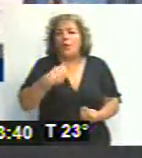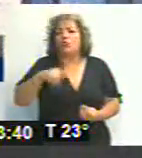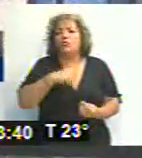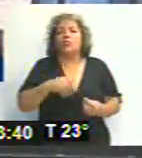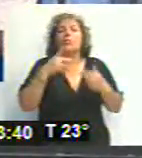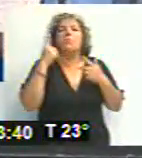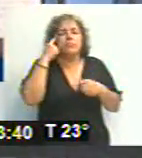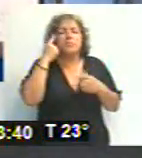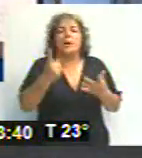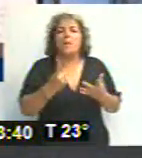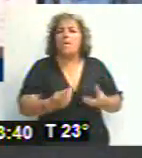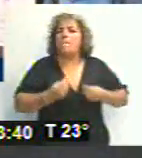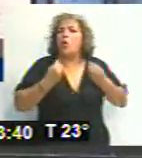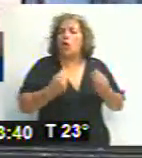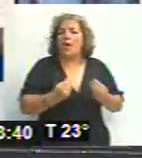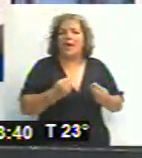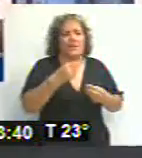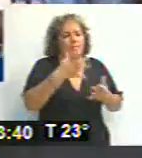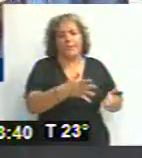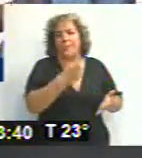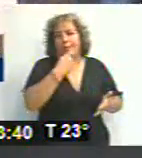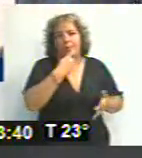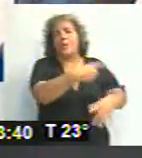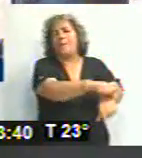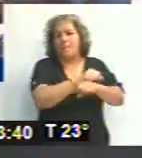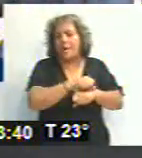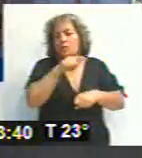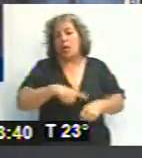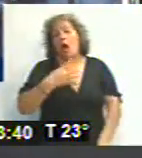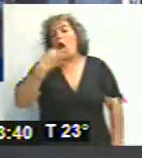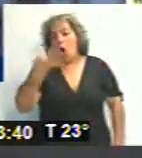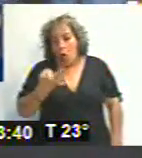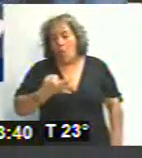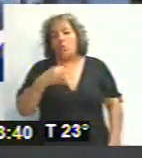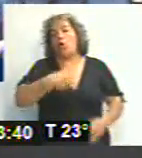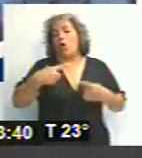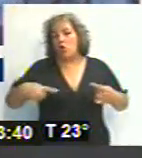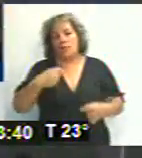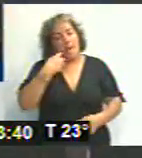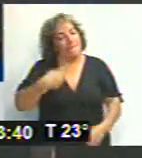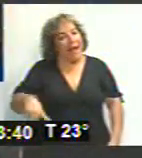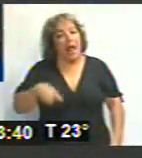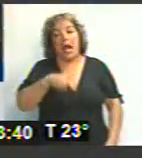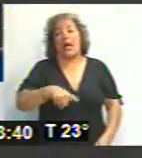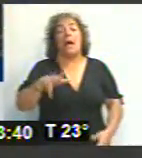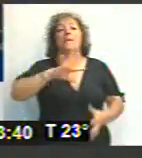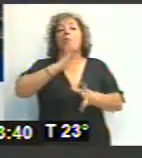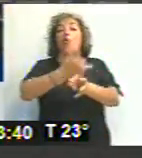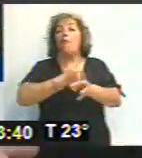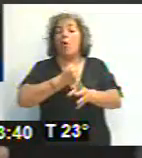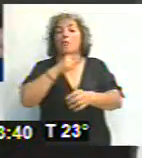hecho de que por más que él esté interno acá, porque obviamente él hizo algo malo, ¿sí? Él está acá por robo,